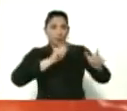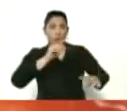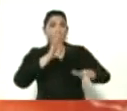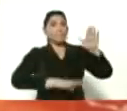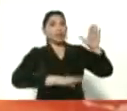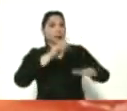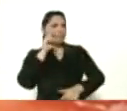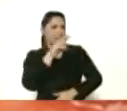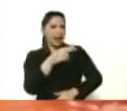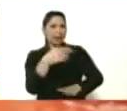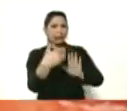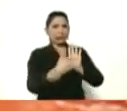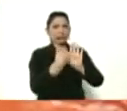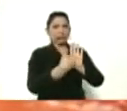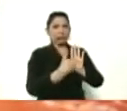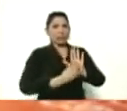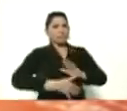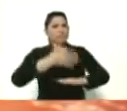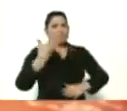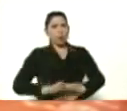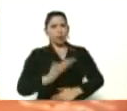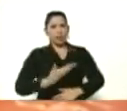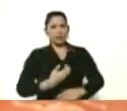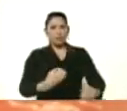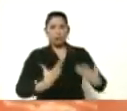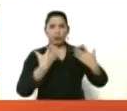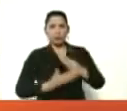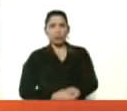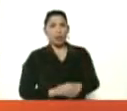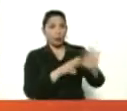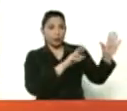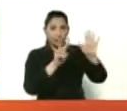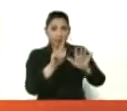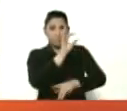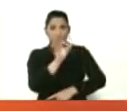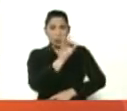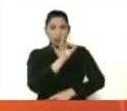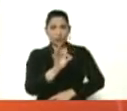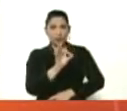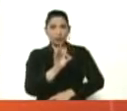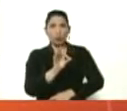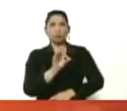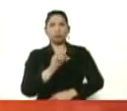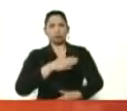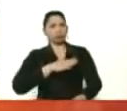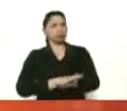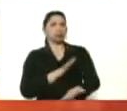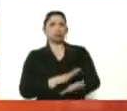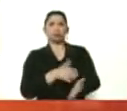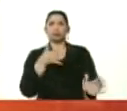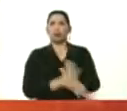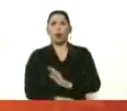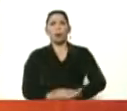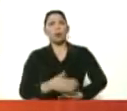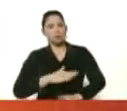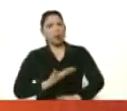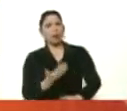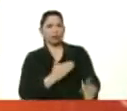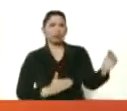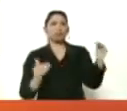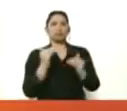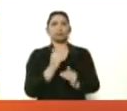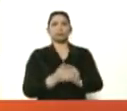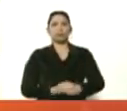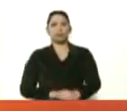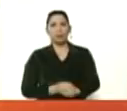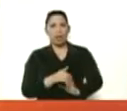ven una amenaza seria e importante en la infección, el 87% de las personas es optimista acerca de que va a poder superar